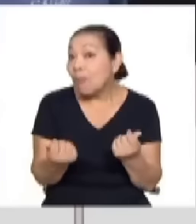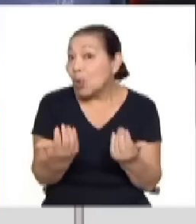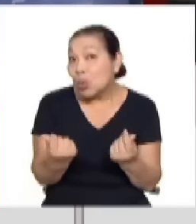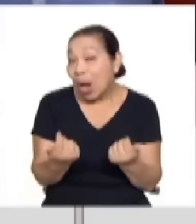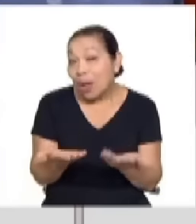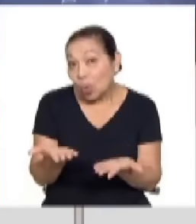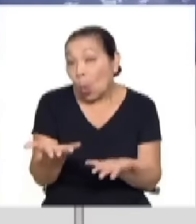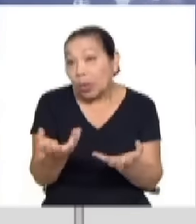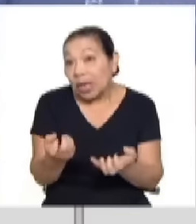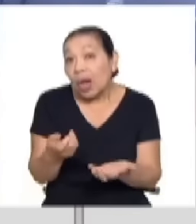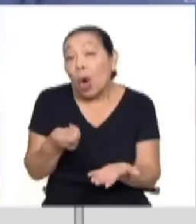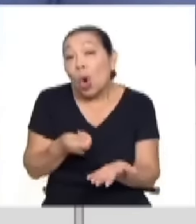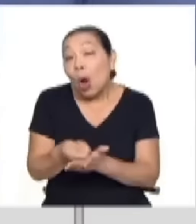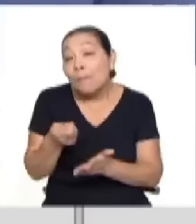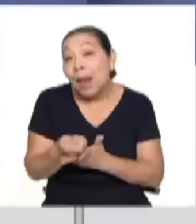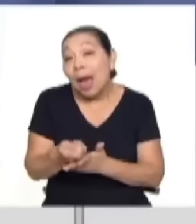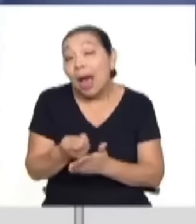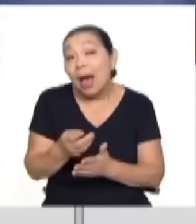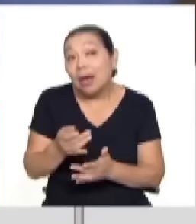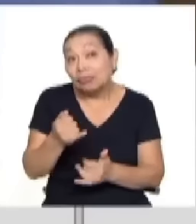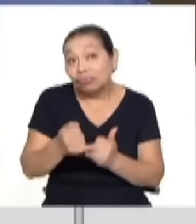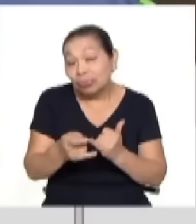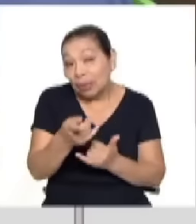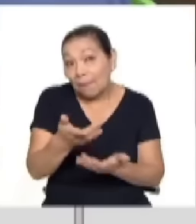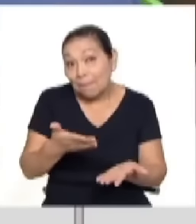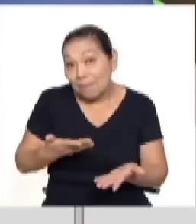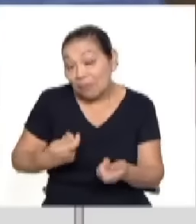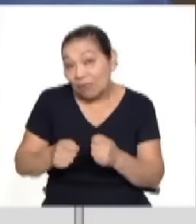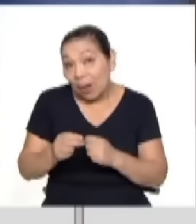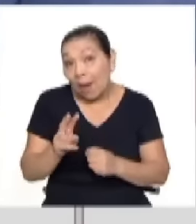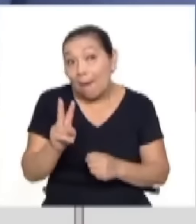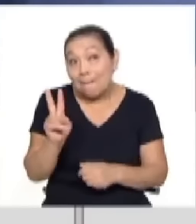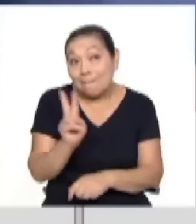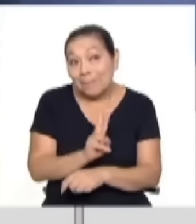paso si es que tiene planeado visitar el terminal pesquero de